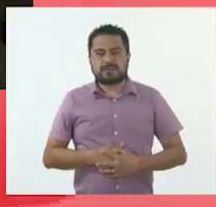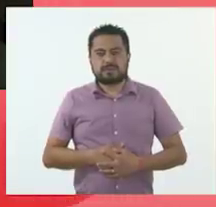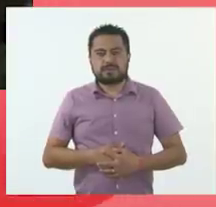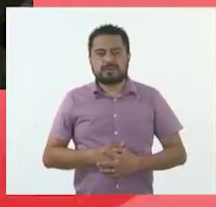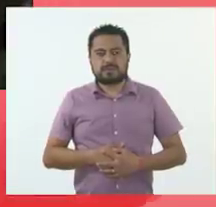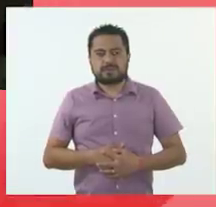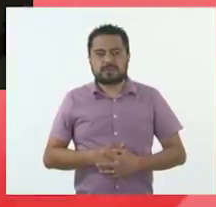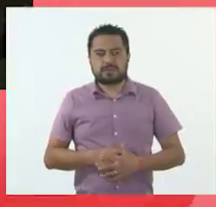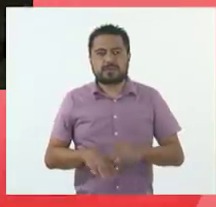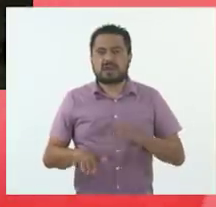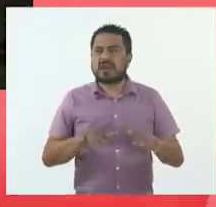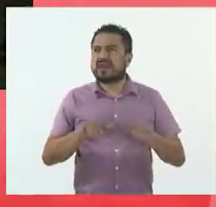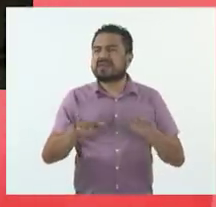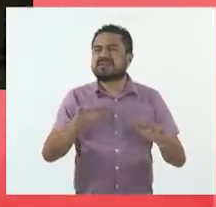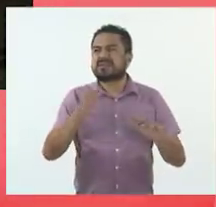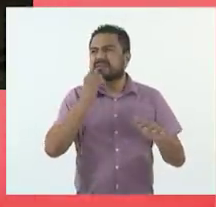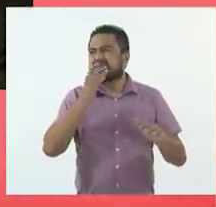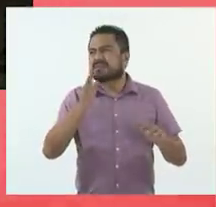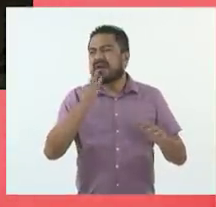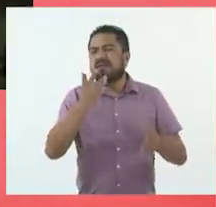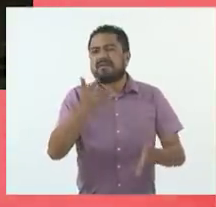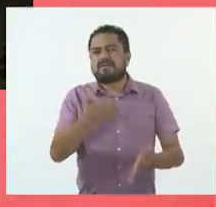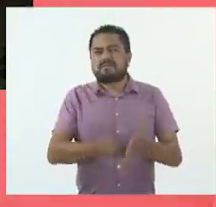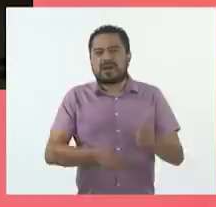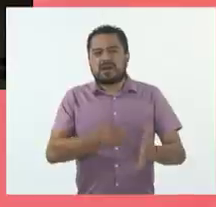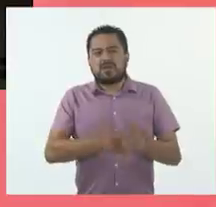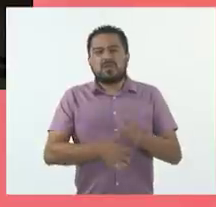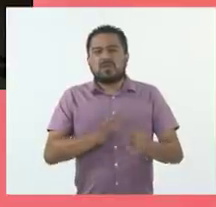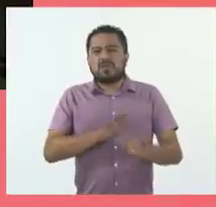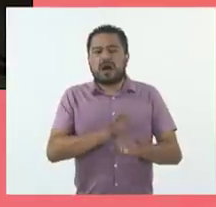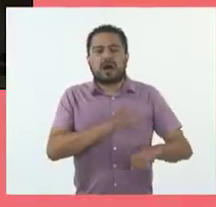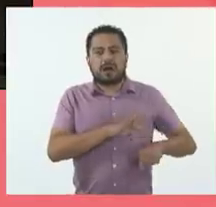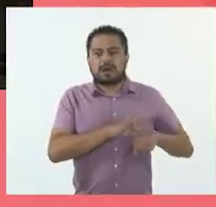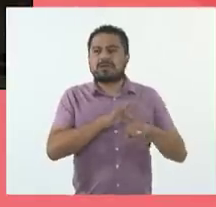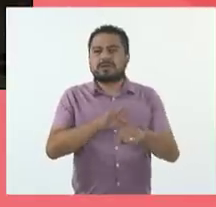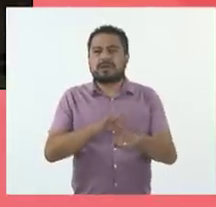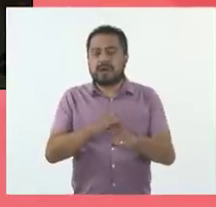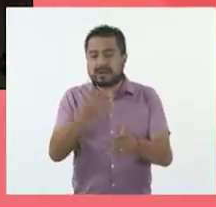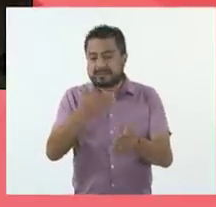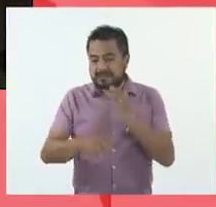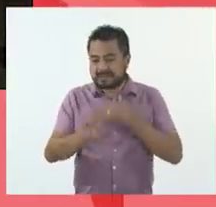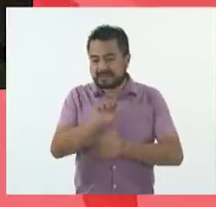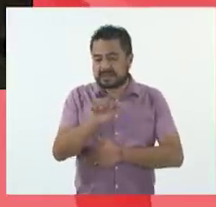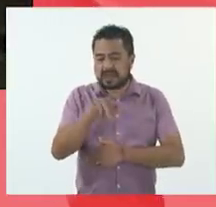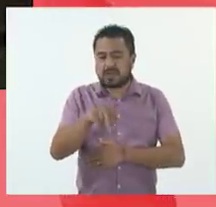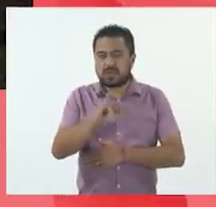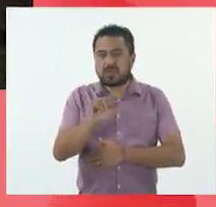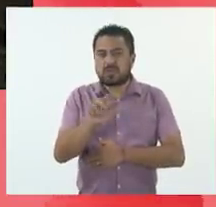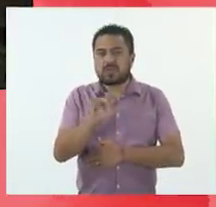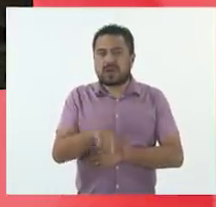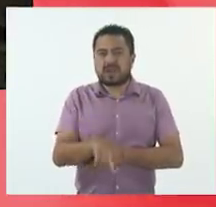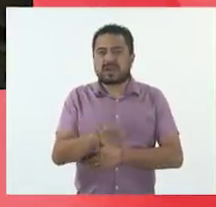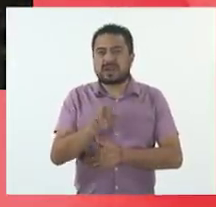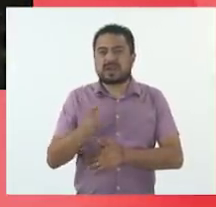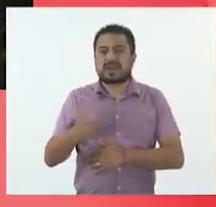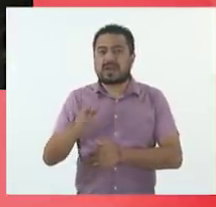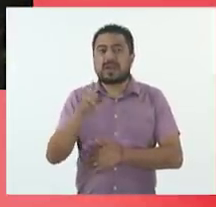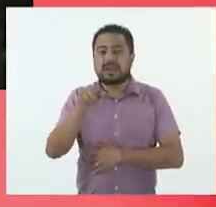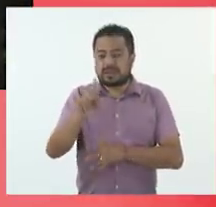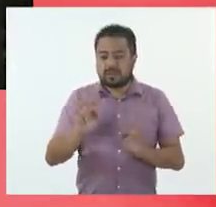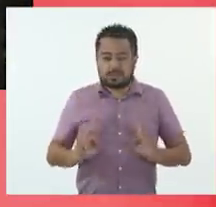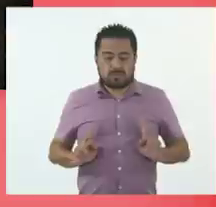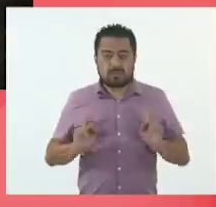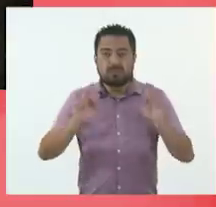Peregrinos, otro lugar infaltable en cualquier recorrido por San Juan del Río es este puente grande,